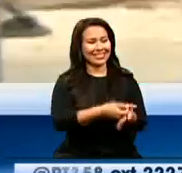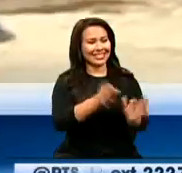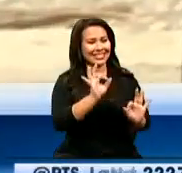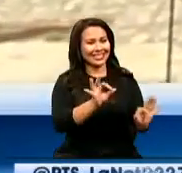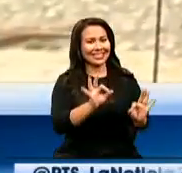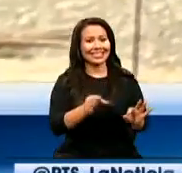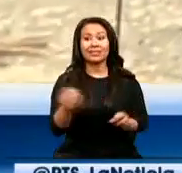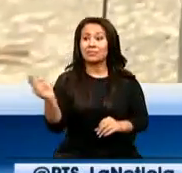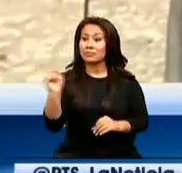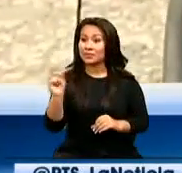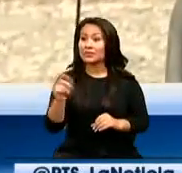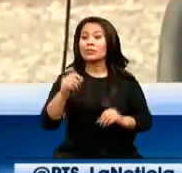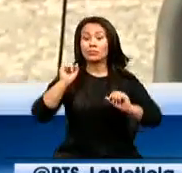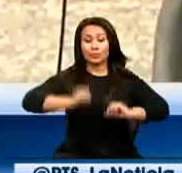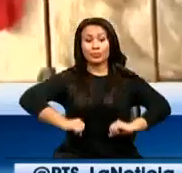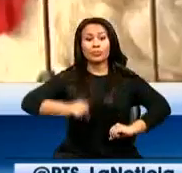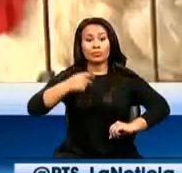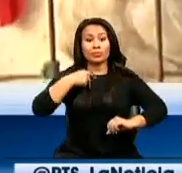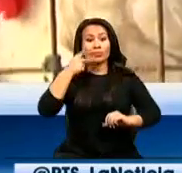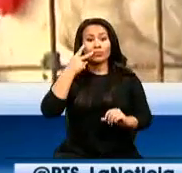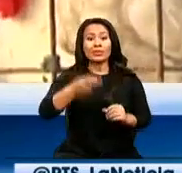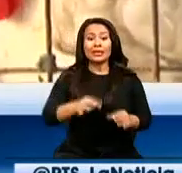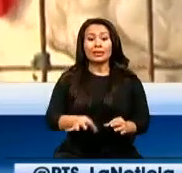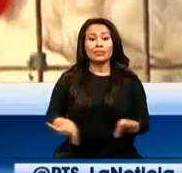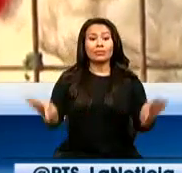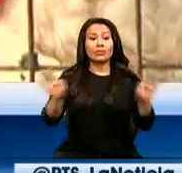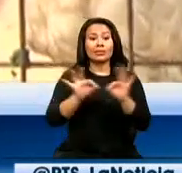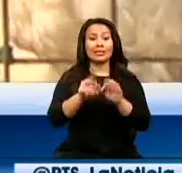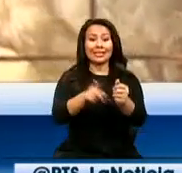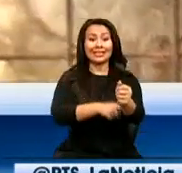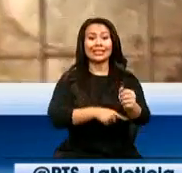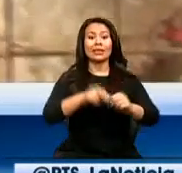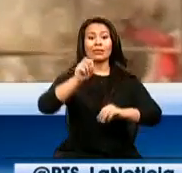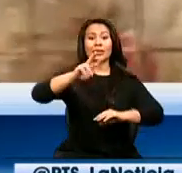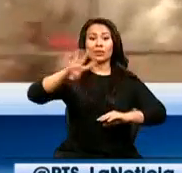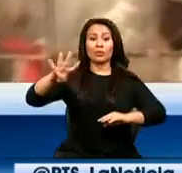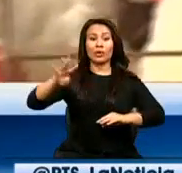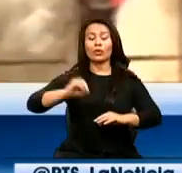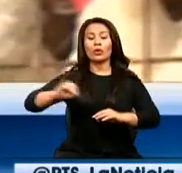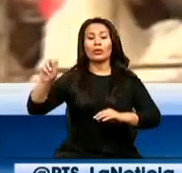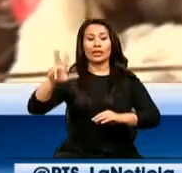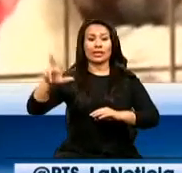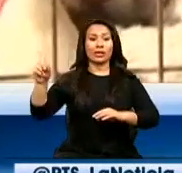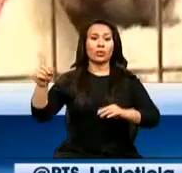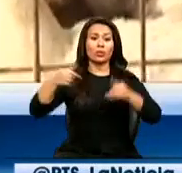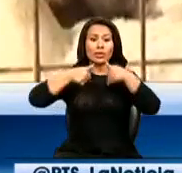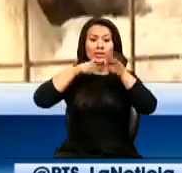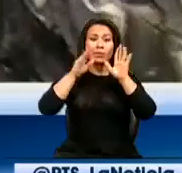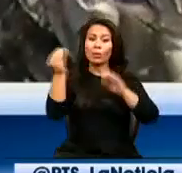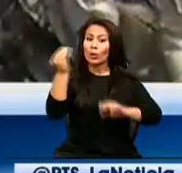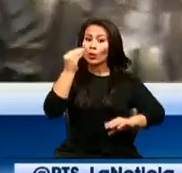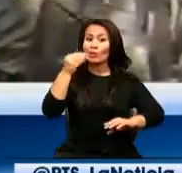y precio y así cumplir con una importante tradición el 24 y 31 de diciembre.